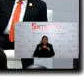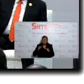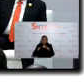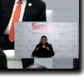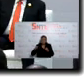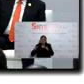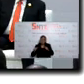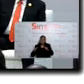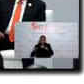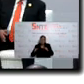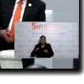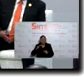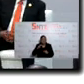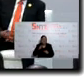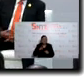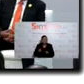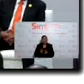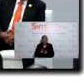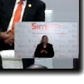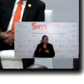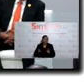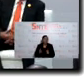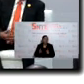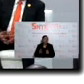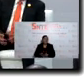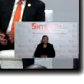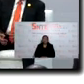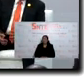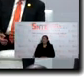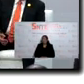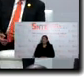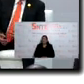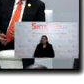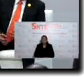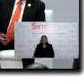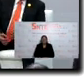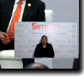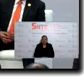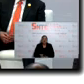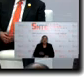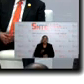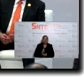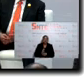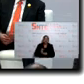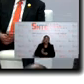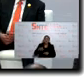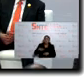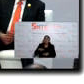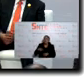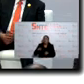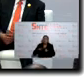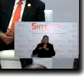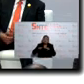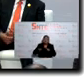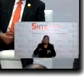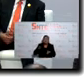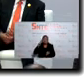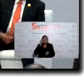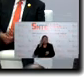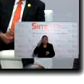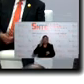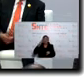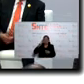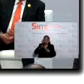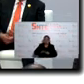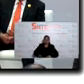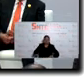son los recursos de la escuela. La gestión, ese tipo de cosas, libros, materiales, todo eso. Es más importante, pero